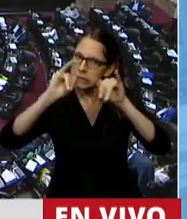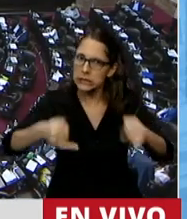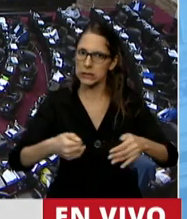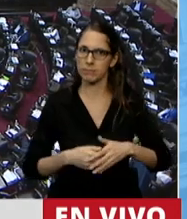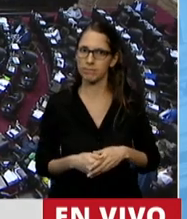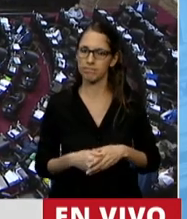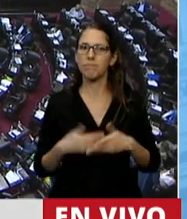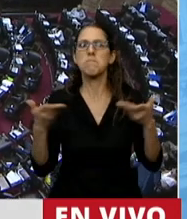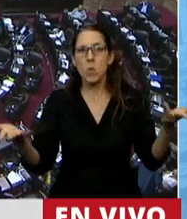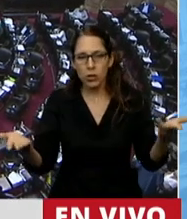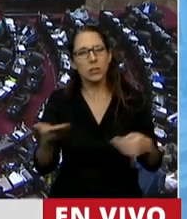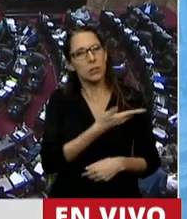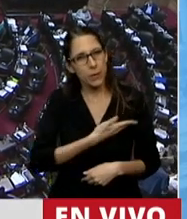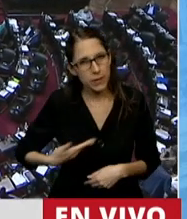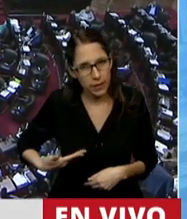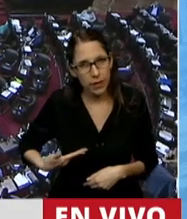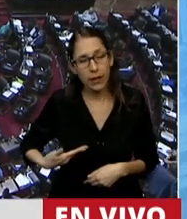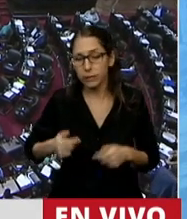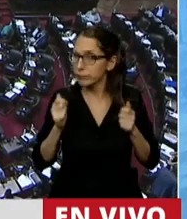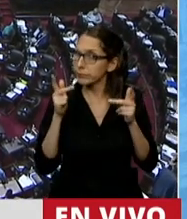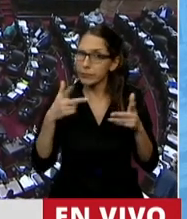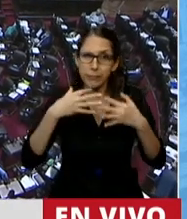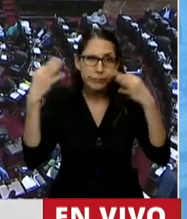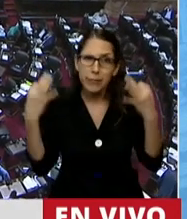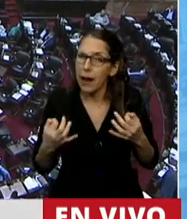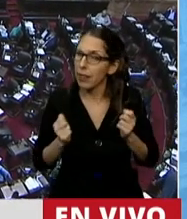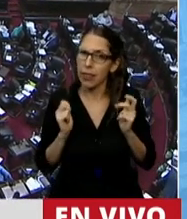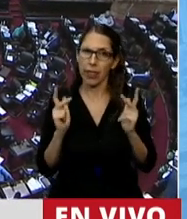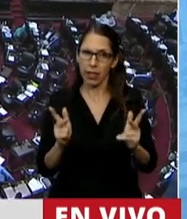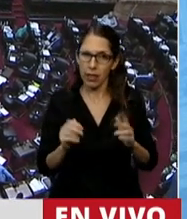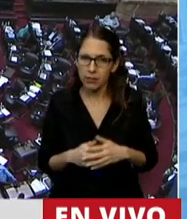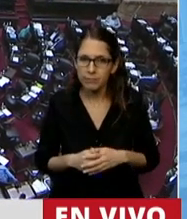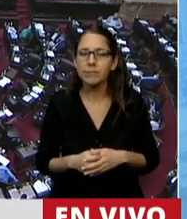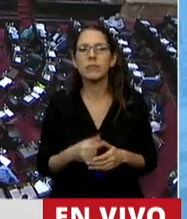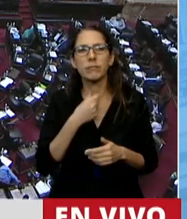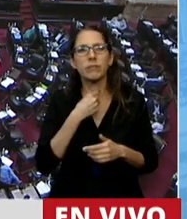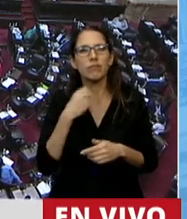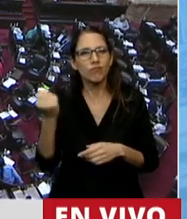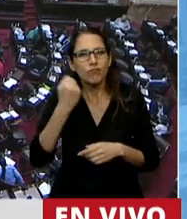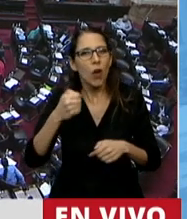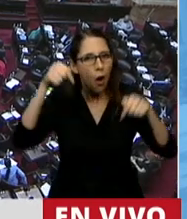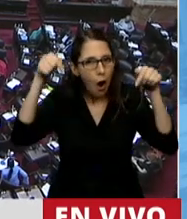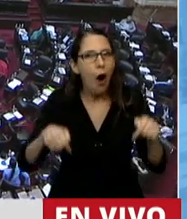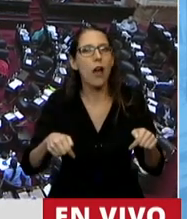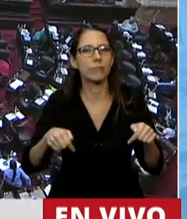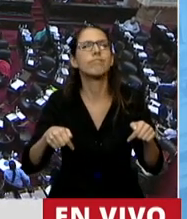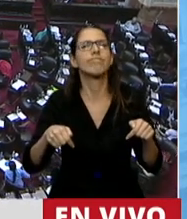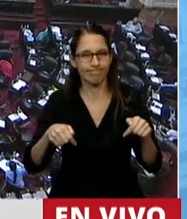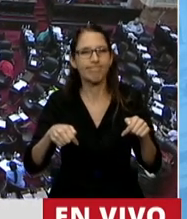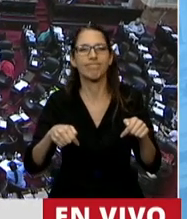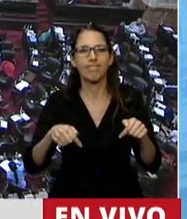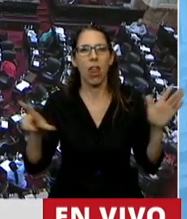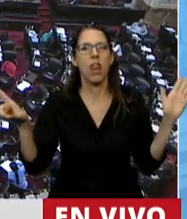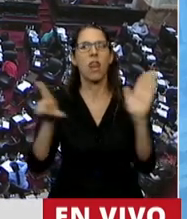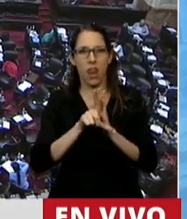señor presidente, y deseo sinceramente que hoy sea ley el